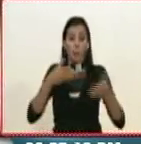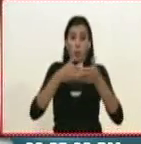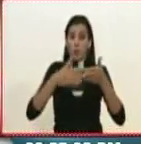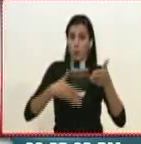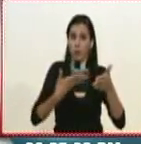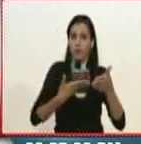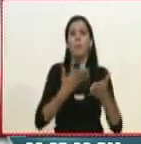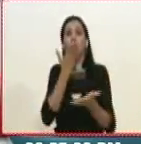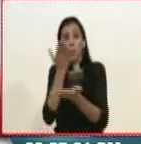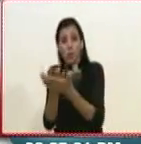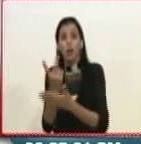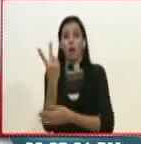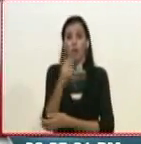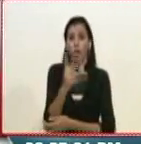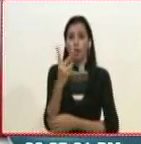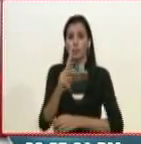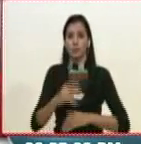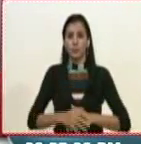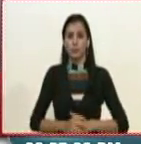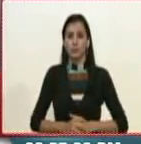hay que proponer.